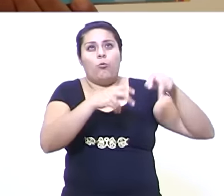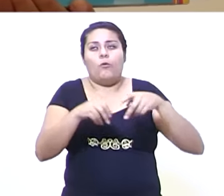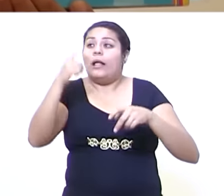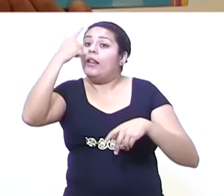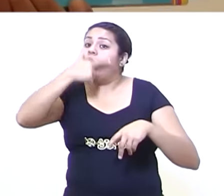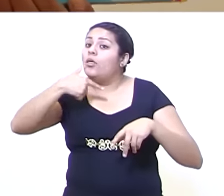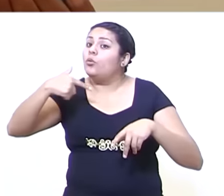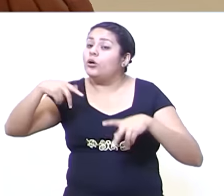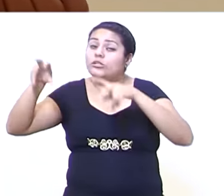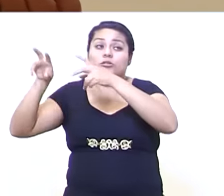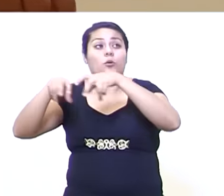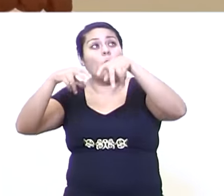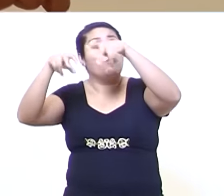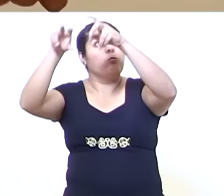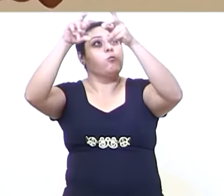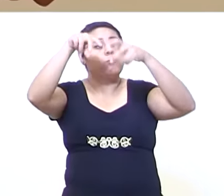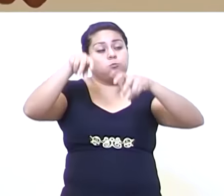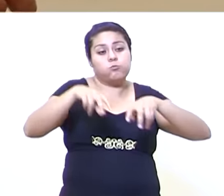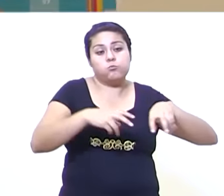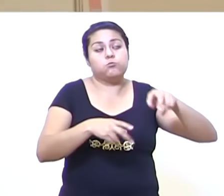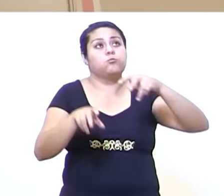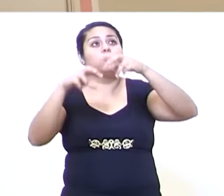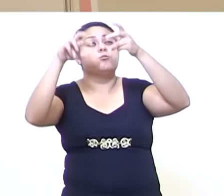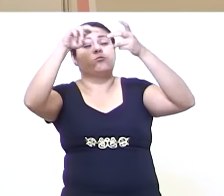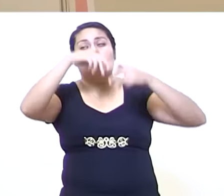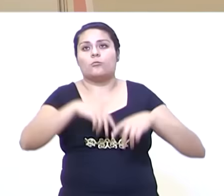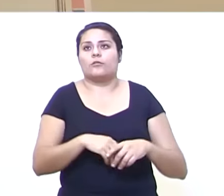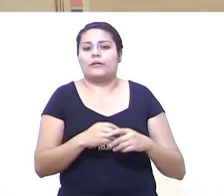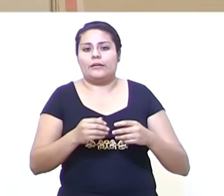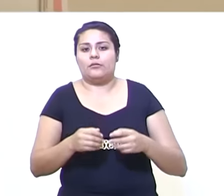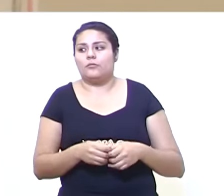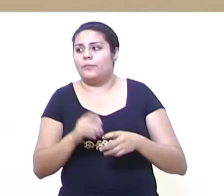noche, como un navío cargado de...